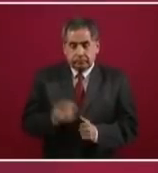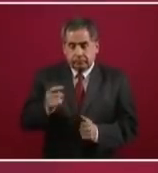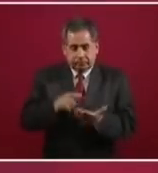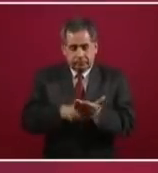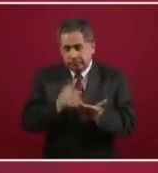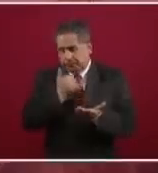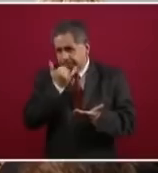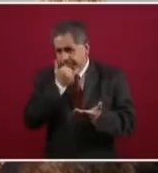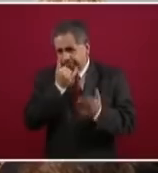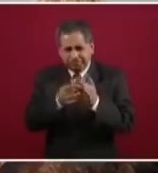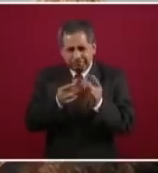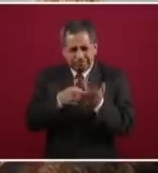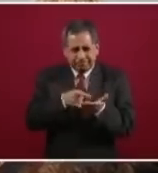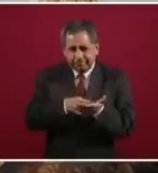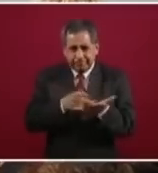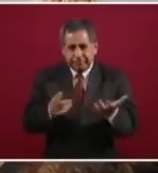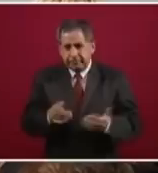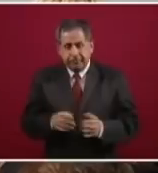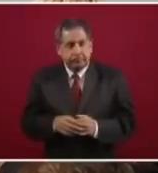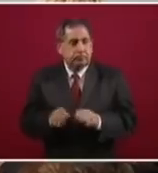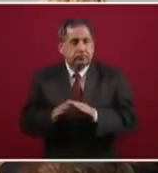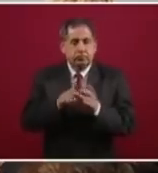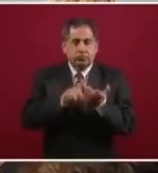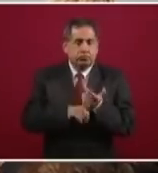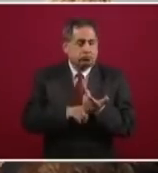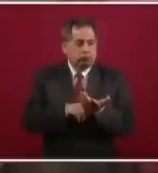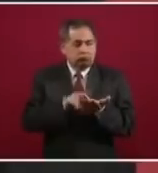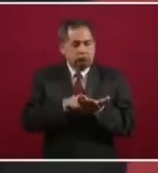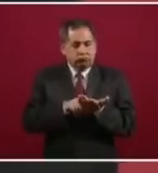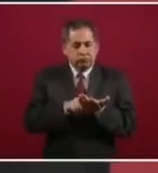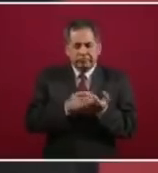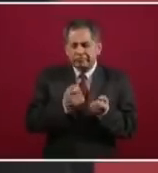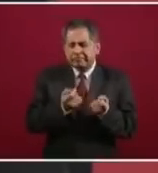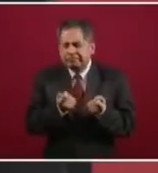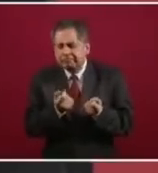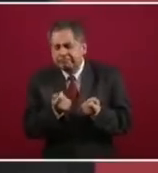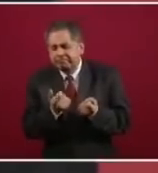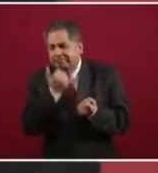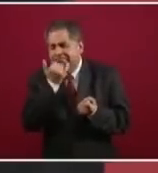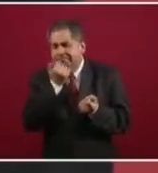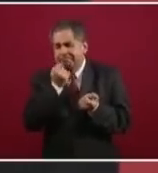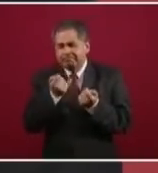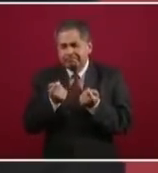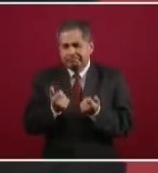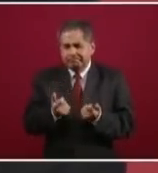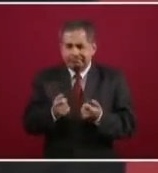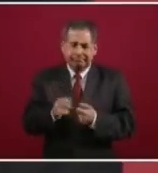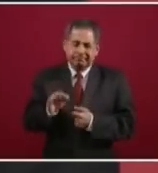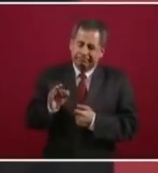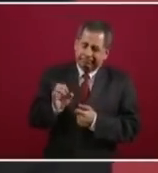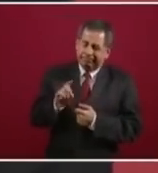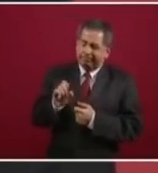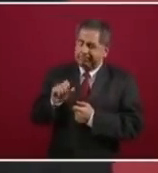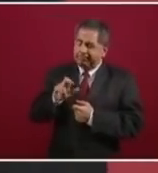errores, afortunadamente está bastante limpio, no muchos, fe de ratas.